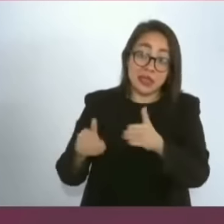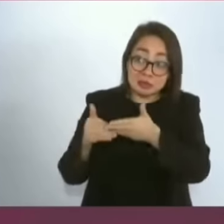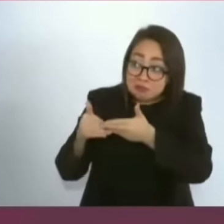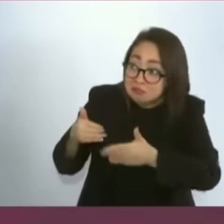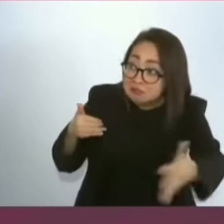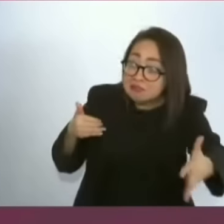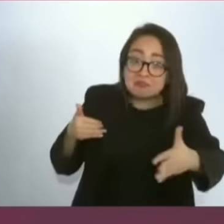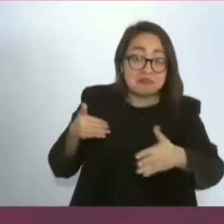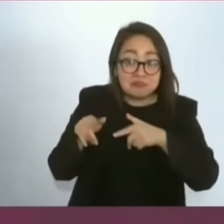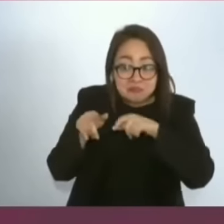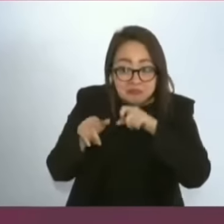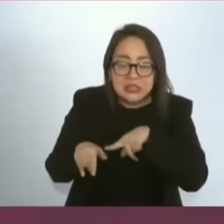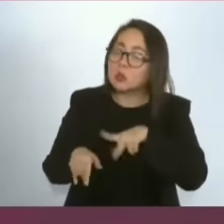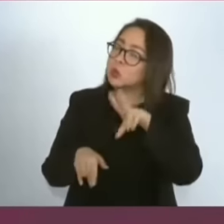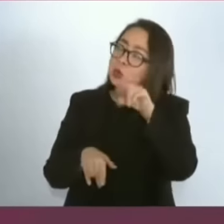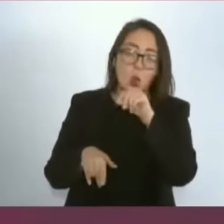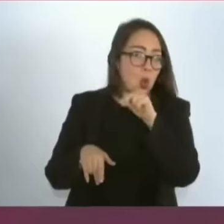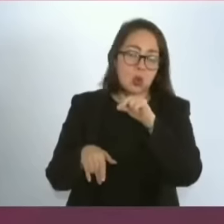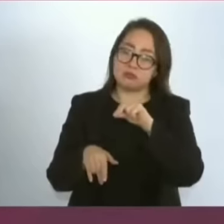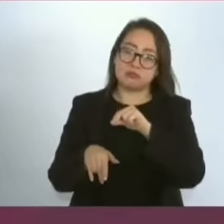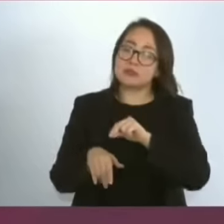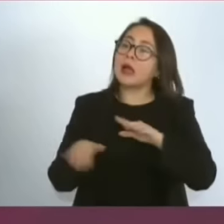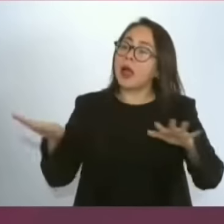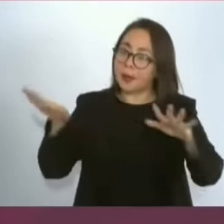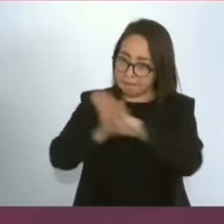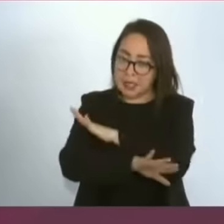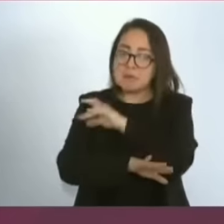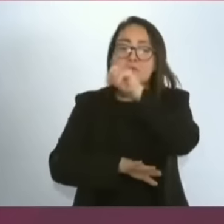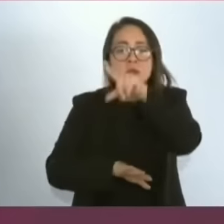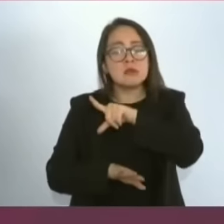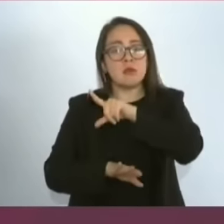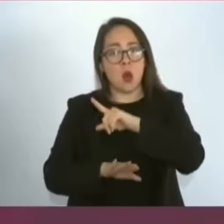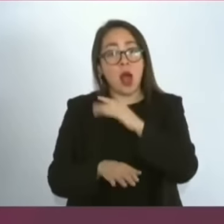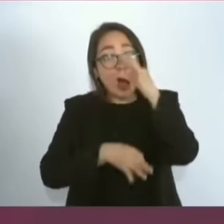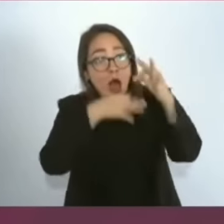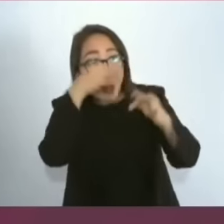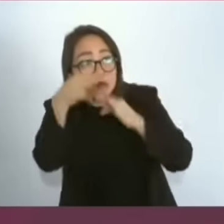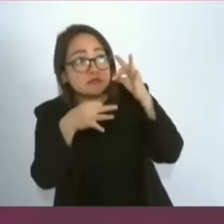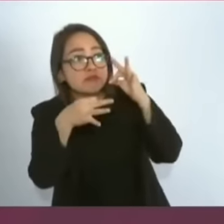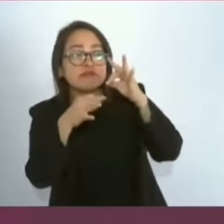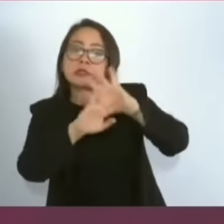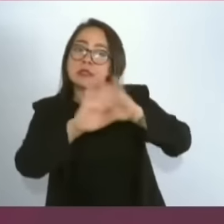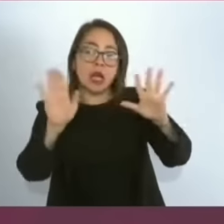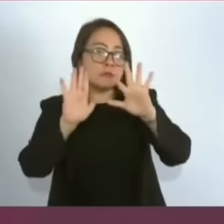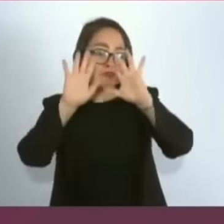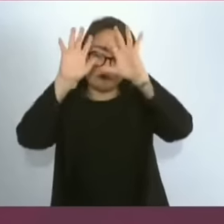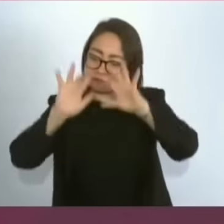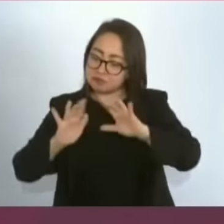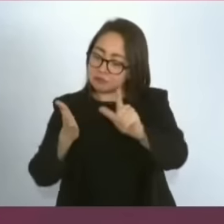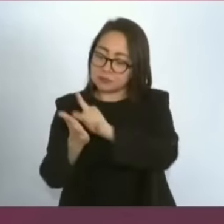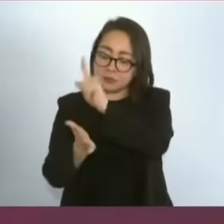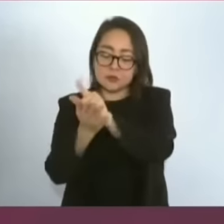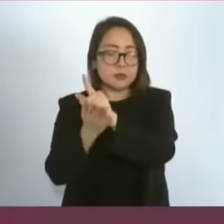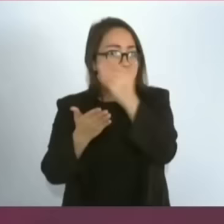continuar así. Voy a enviar también una reforma a esa